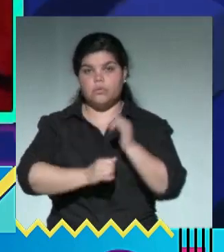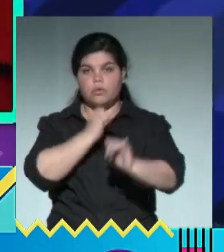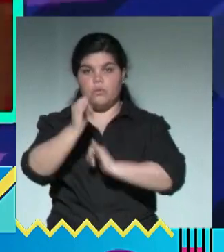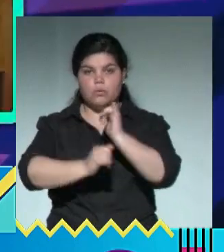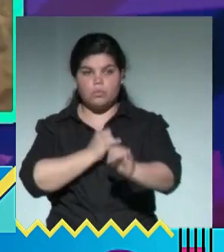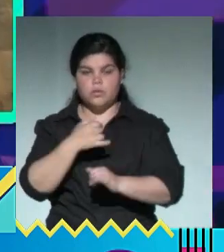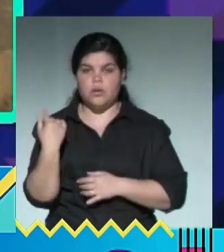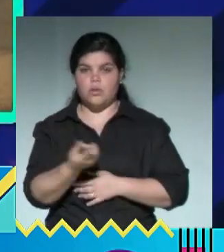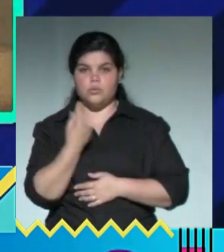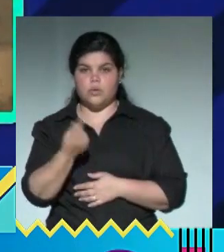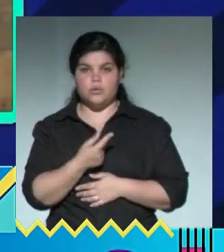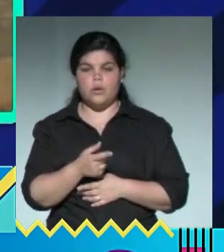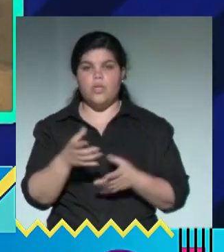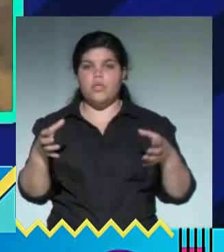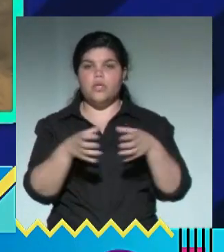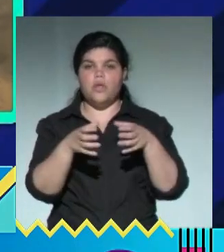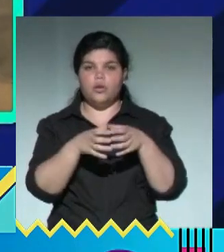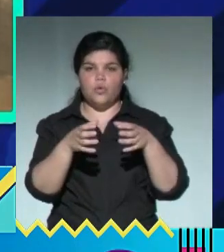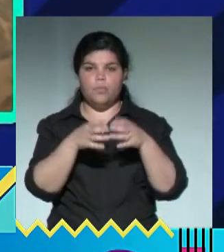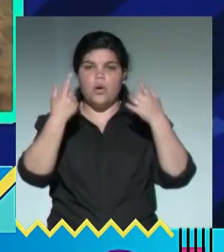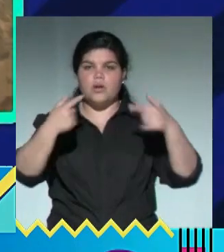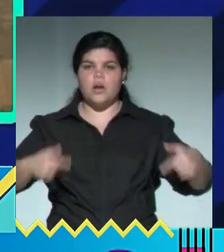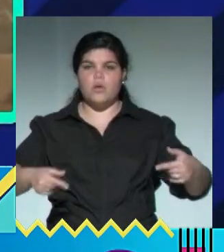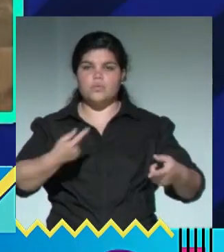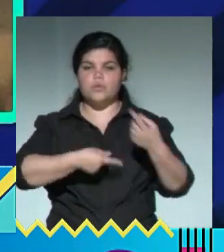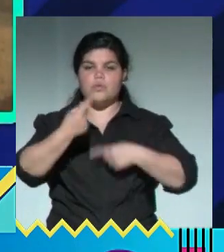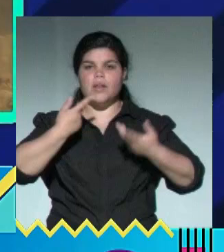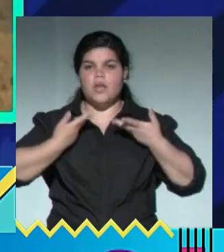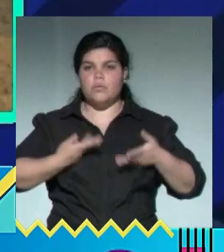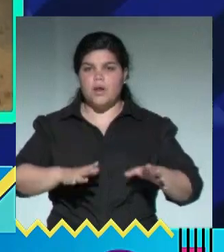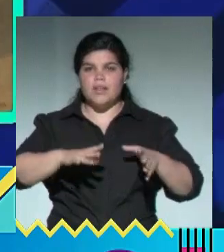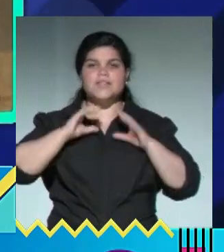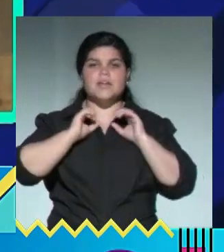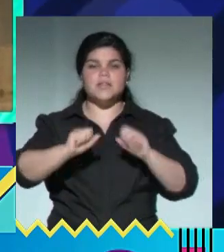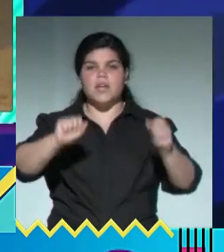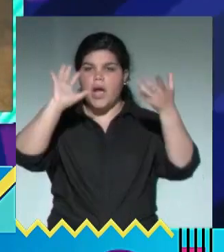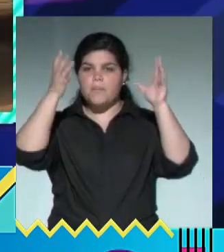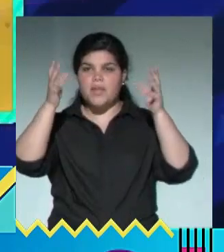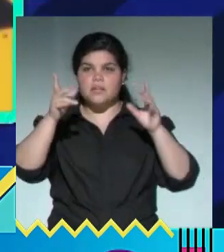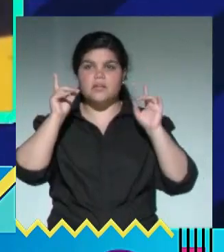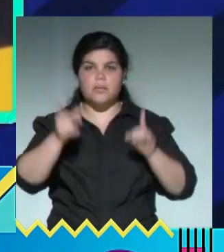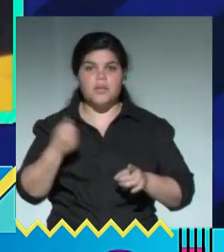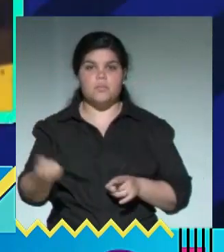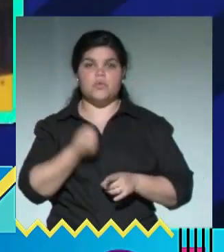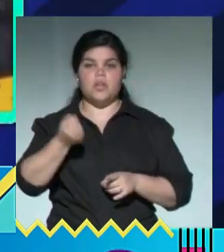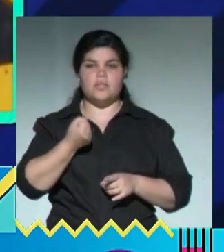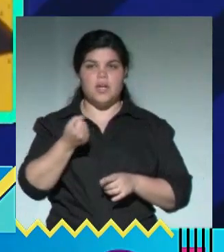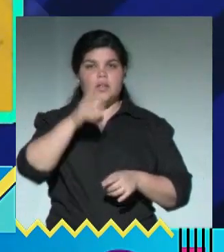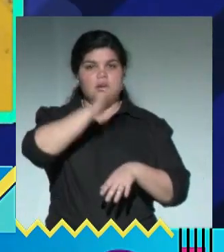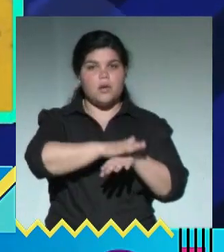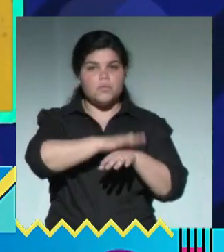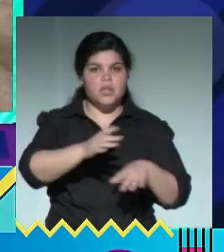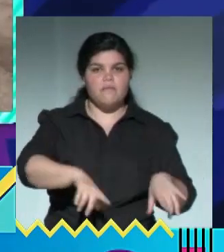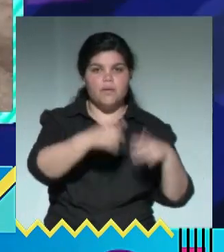lectura que hacemos nosotros de la Dirección de Recursos Naturales, la Secretaría de Ambiente, es el enorme compromiso con el que trabajaron los brigadistas y los guardaparques de toda la